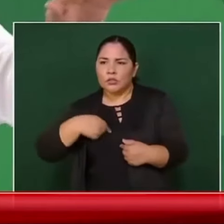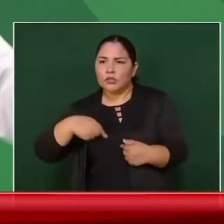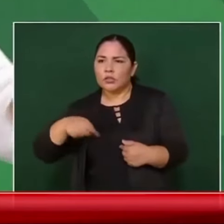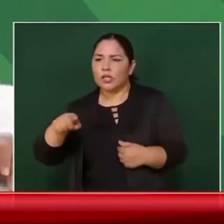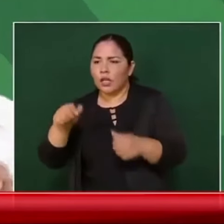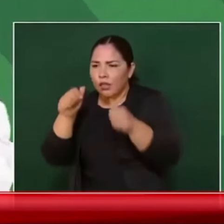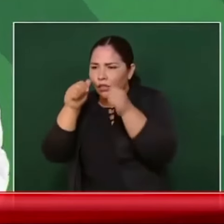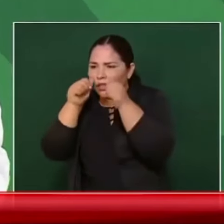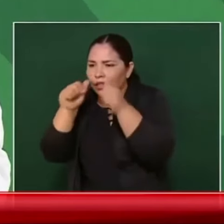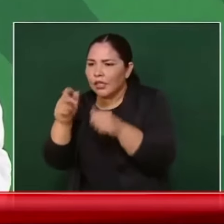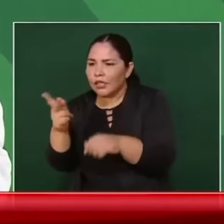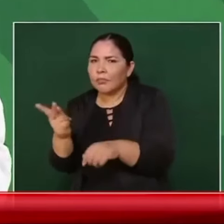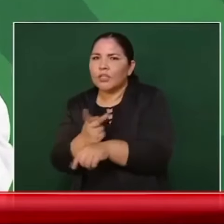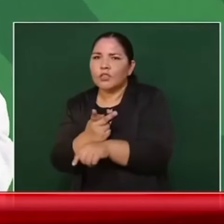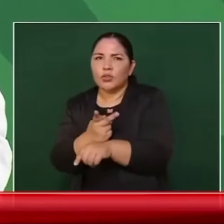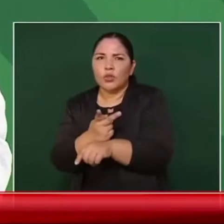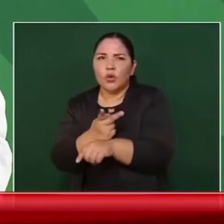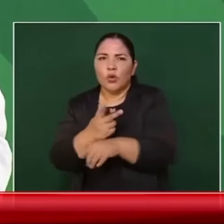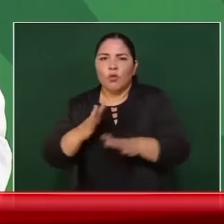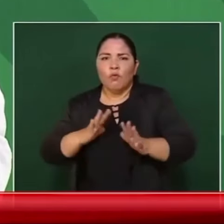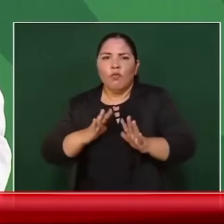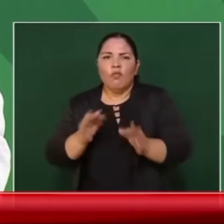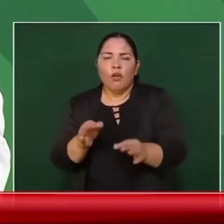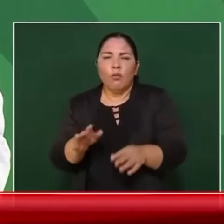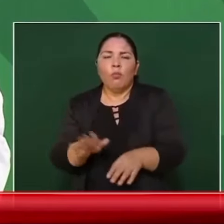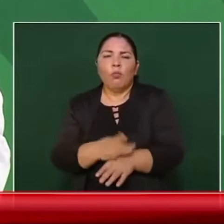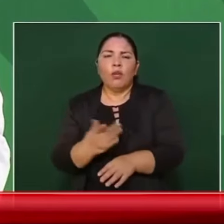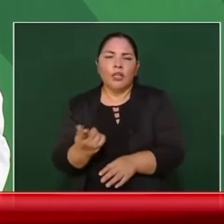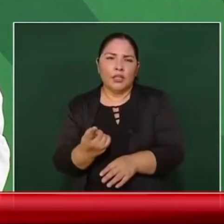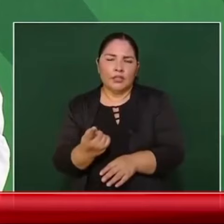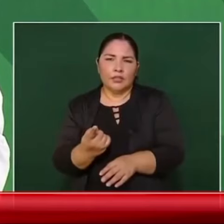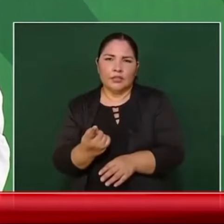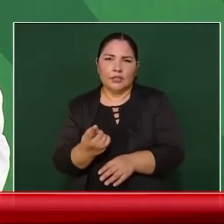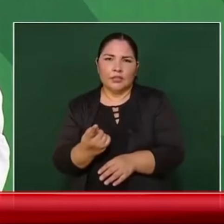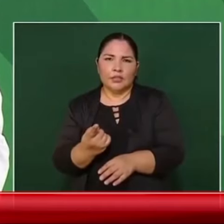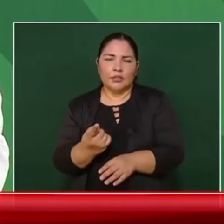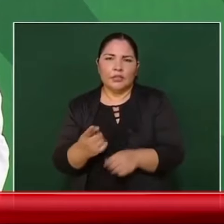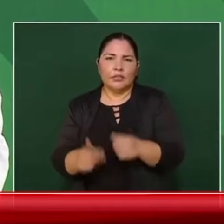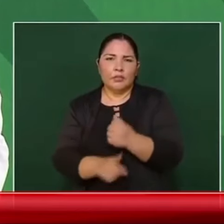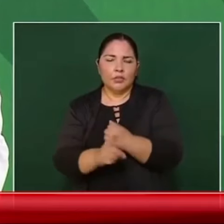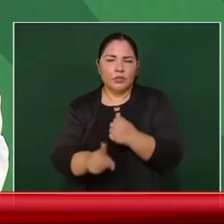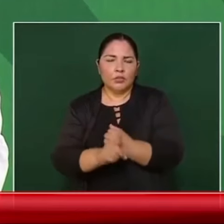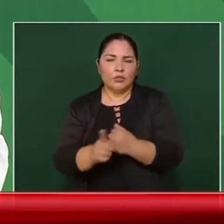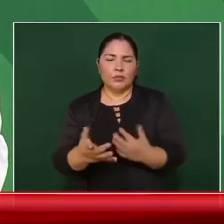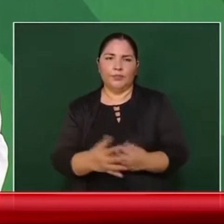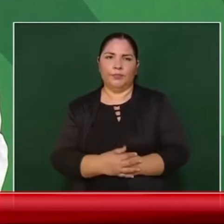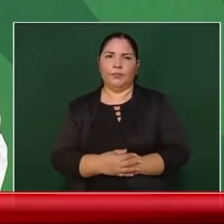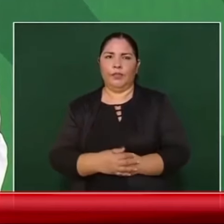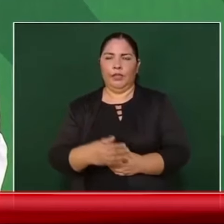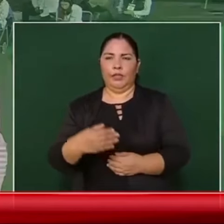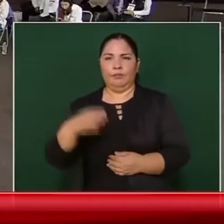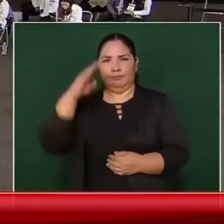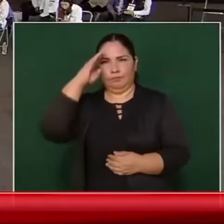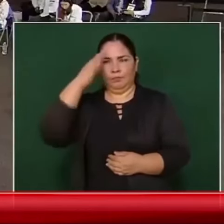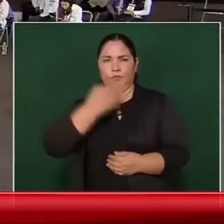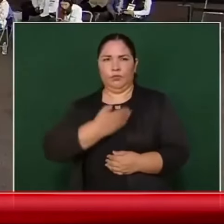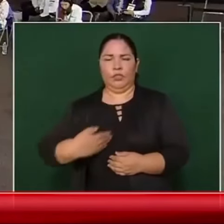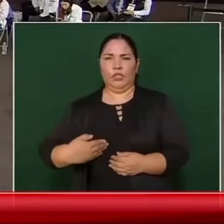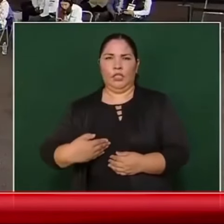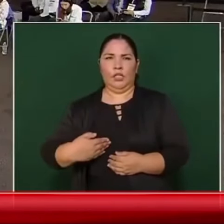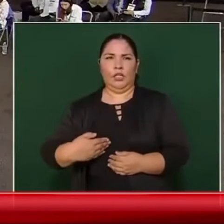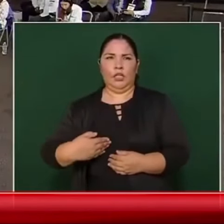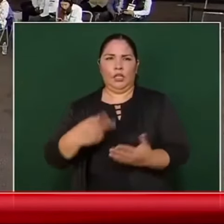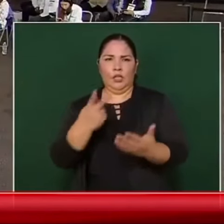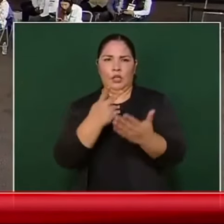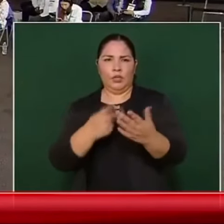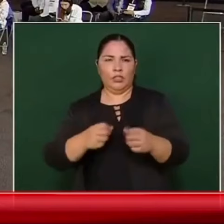atender las causas los orígenes de los problemas señor presidente y la estrategia de seguridad no se